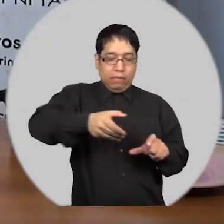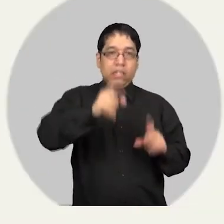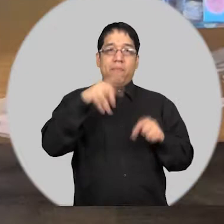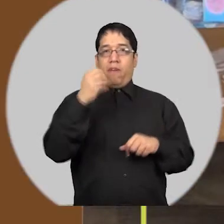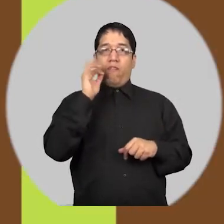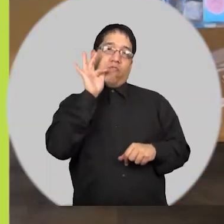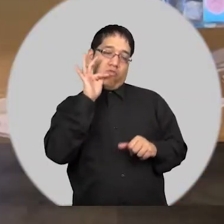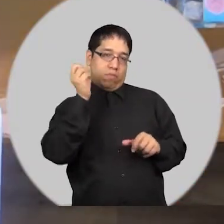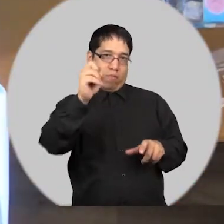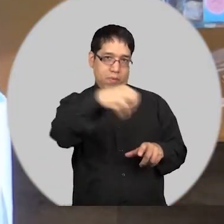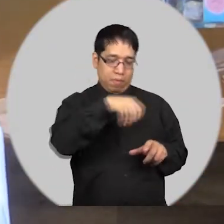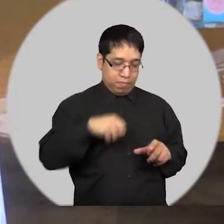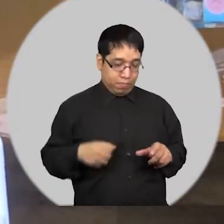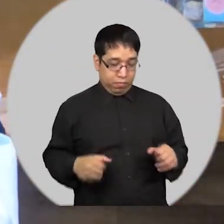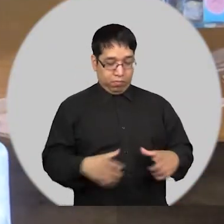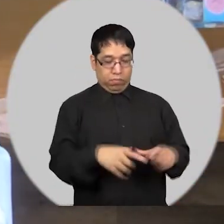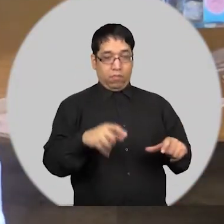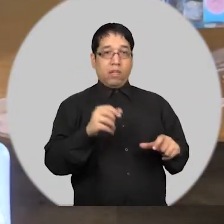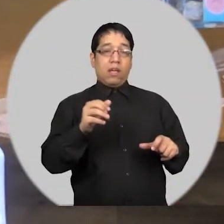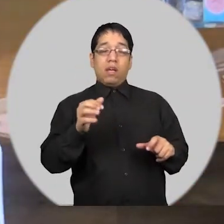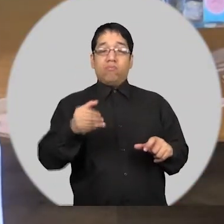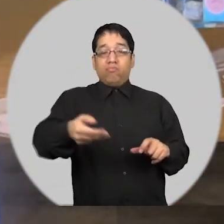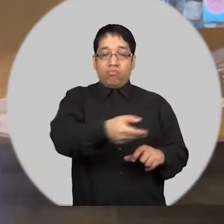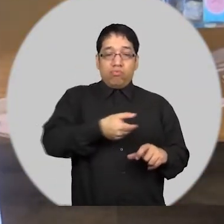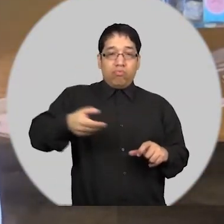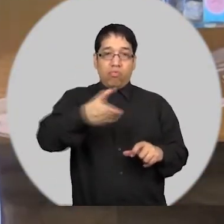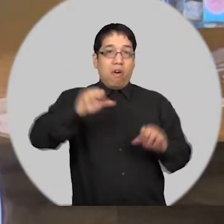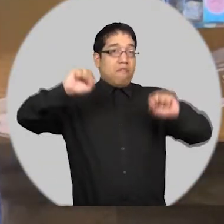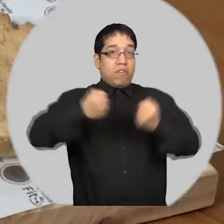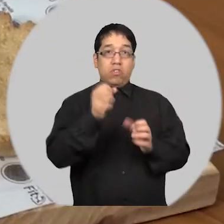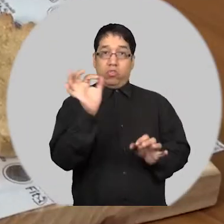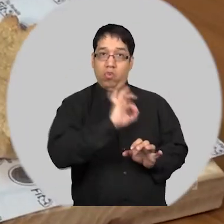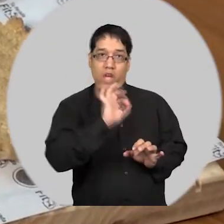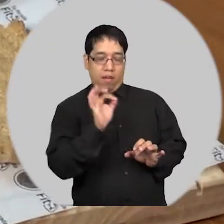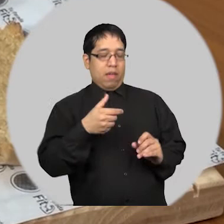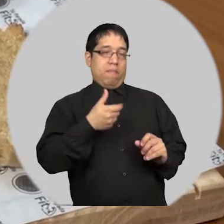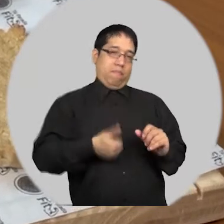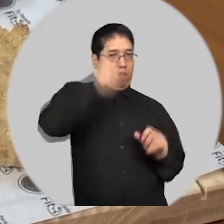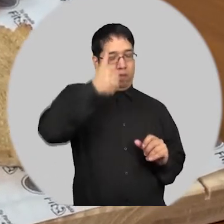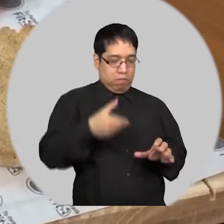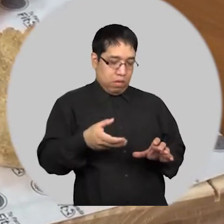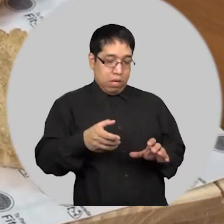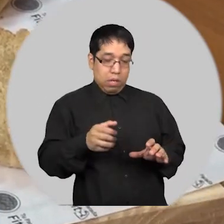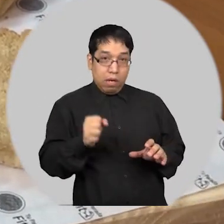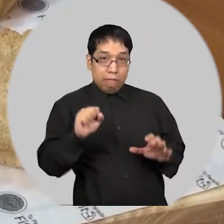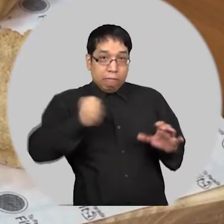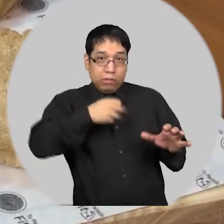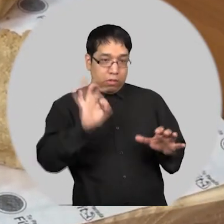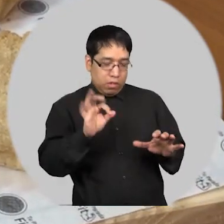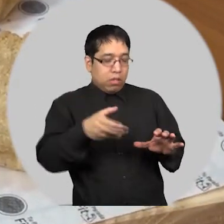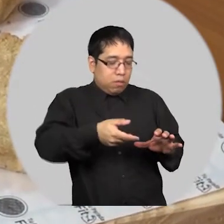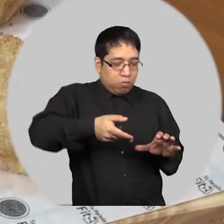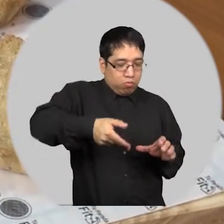frutas. Mejor si nuestra crema pastelera está tibia todavía, porque así vamos a ir echando,